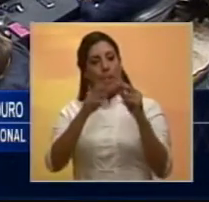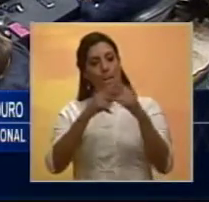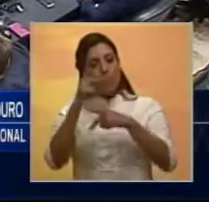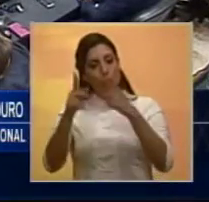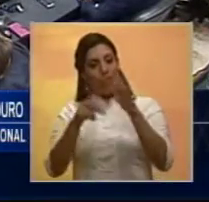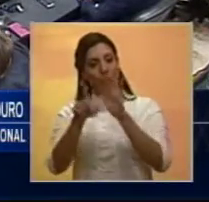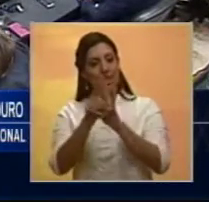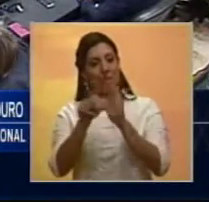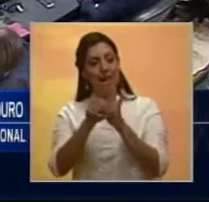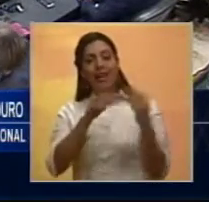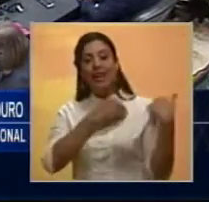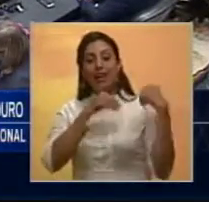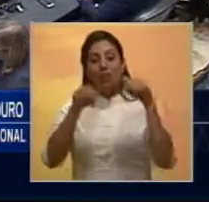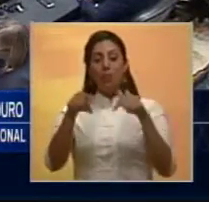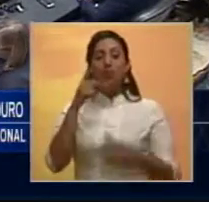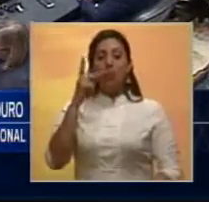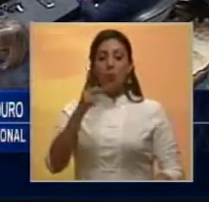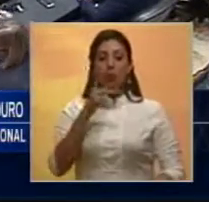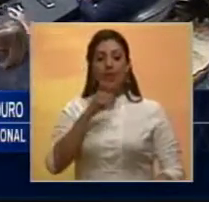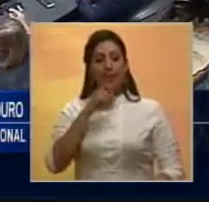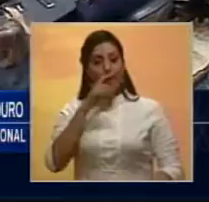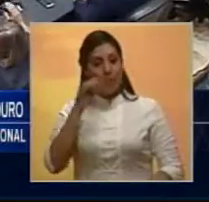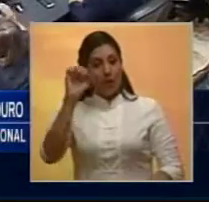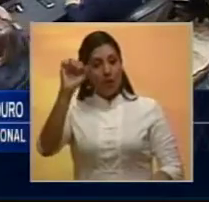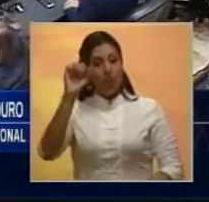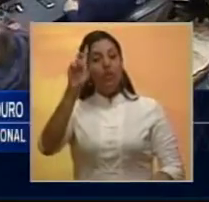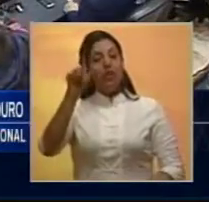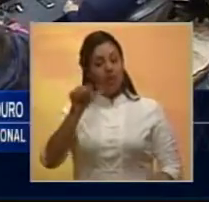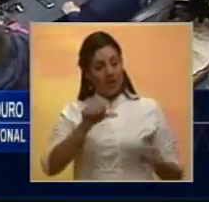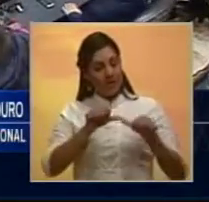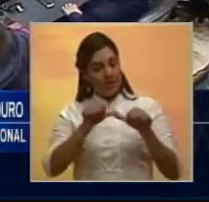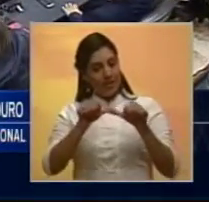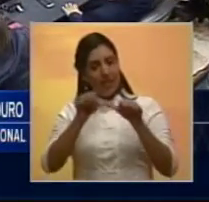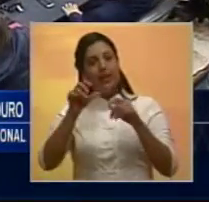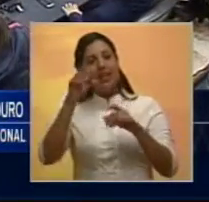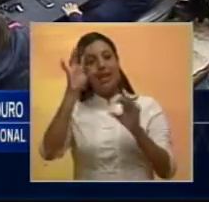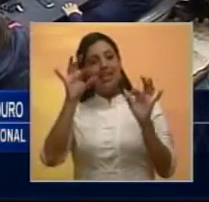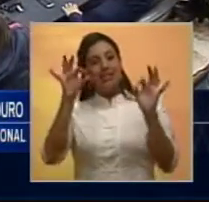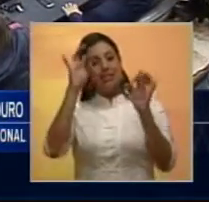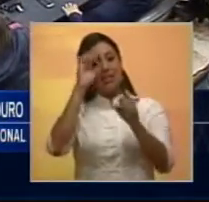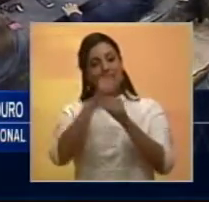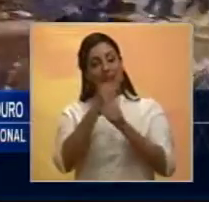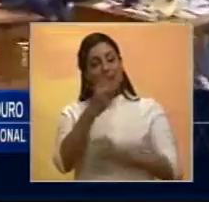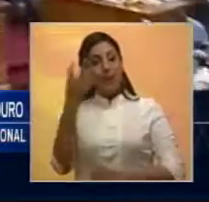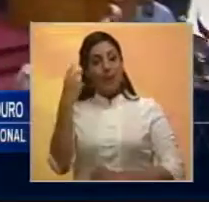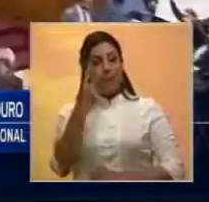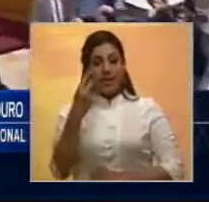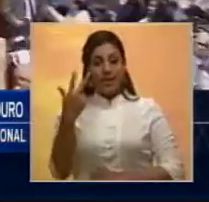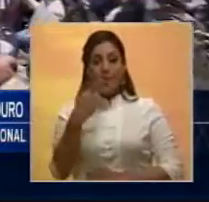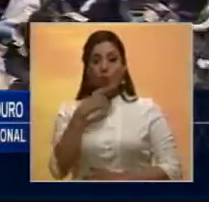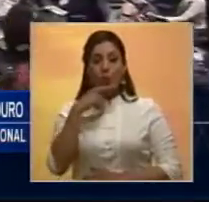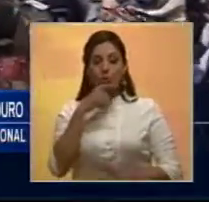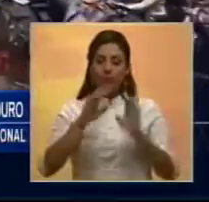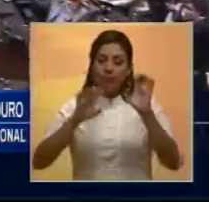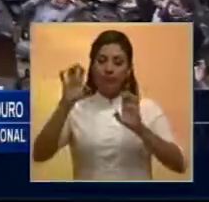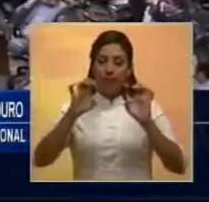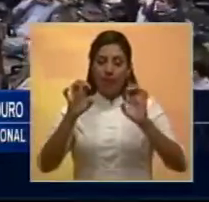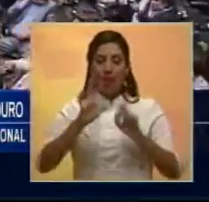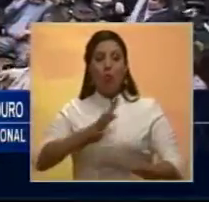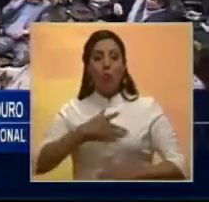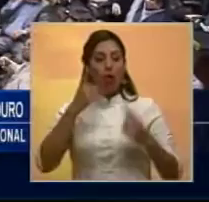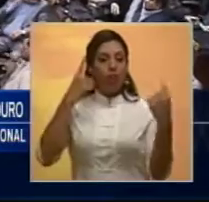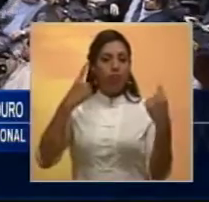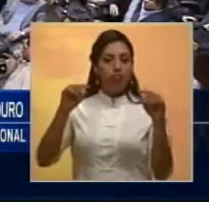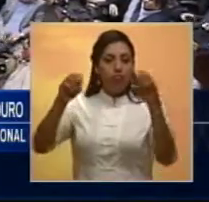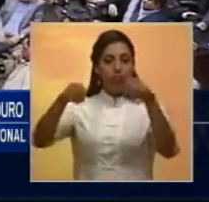que determina la responsabilidad política de Nicolás Maduro y dar continuidad a la comisión especial nombrada el 23 de octubre que evaluará el posible abandono